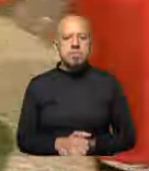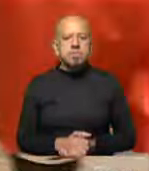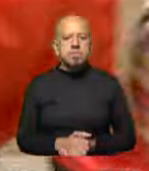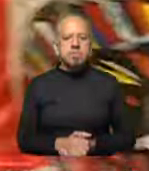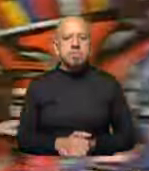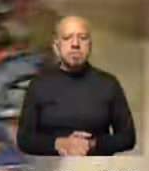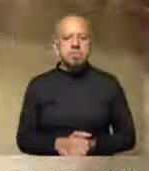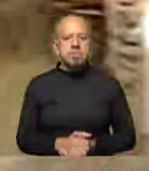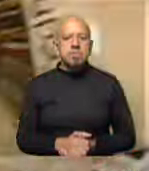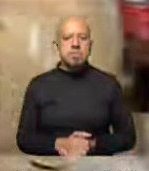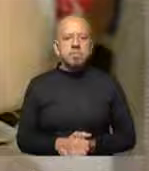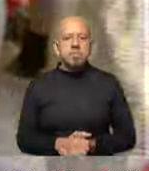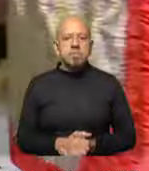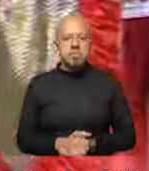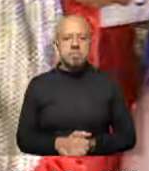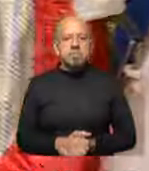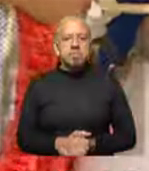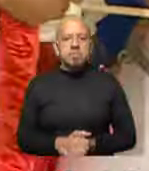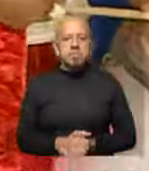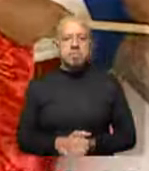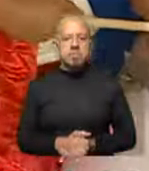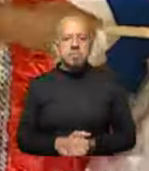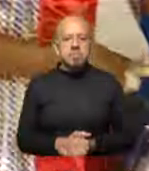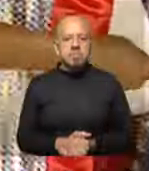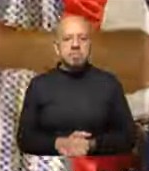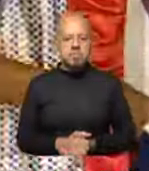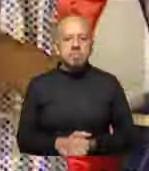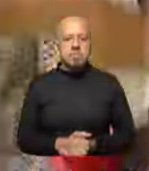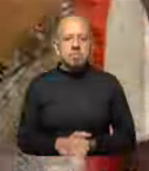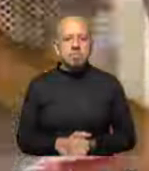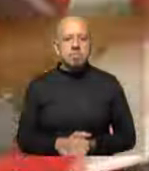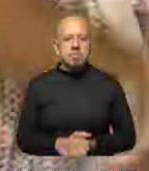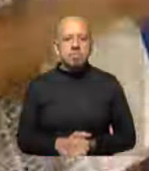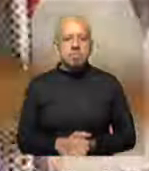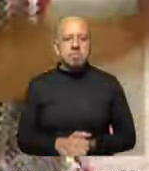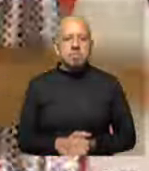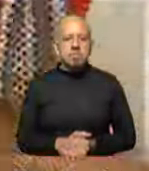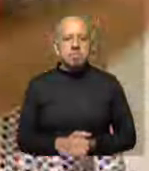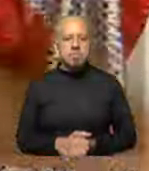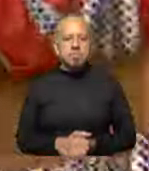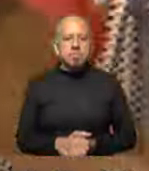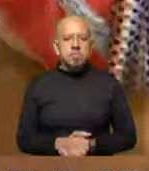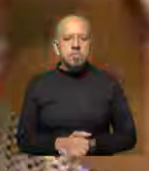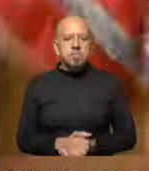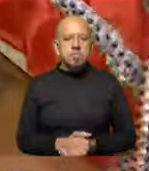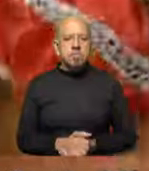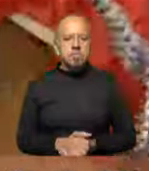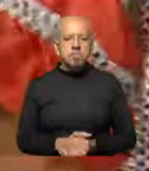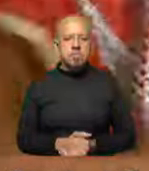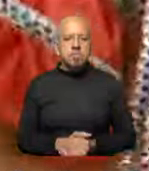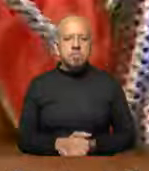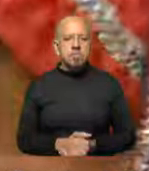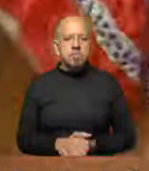Chico repique piano viando a ver si nos podemos meter un poquito en el medio de